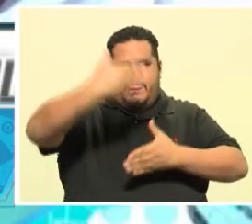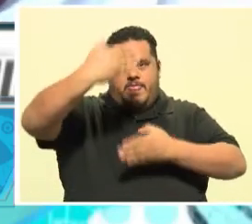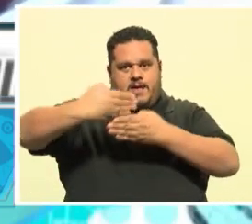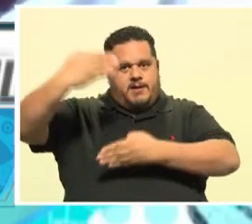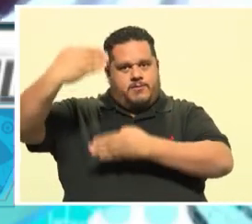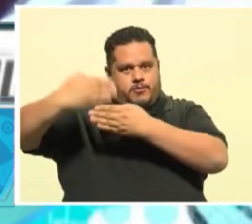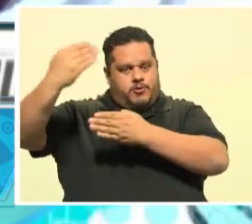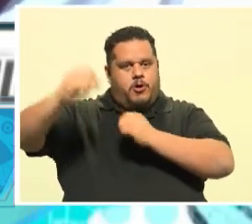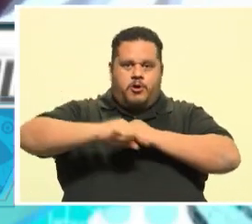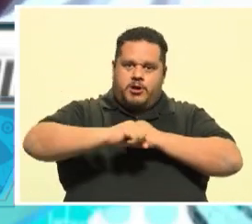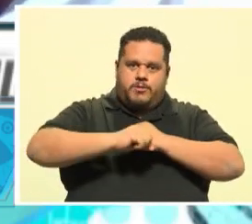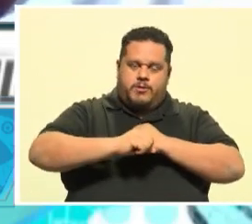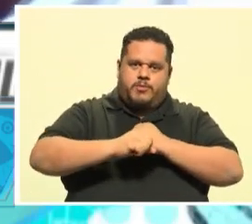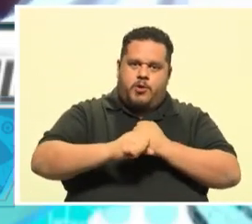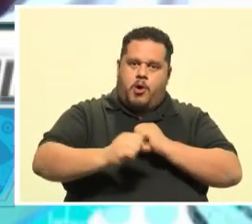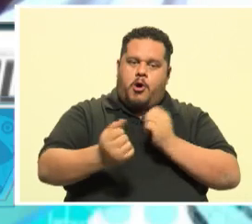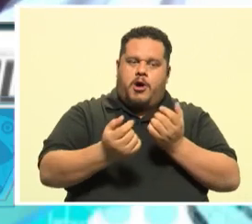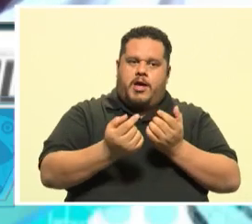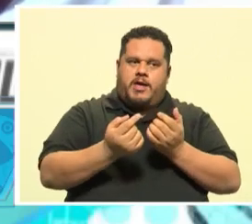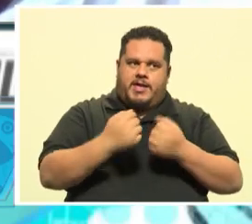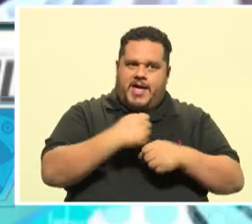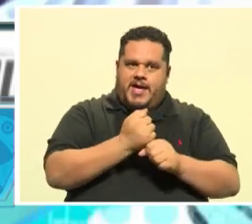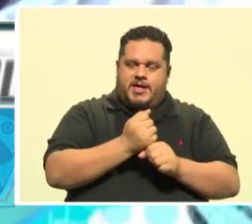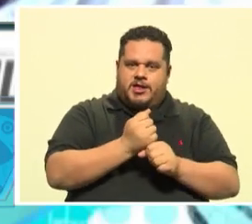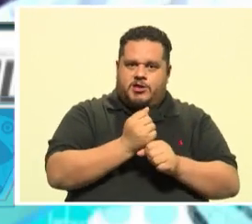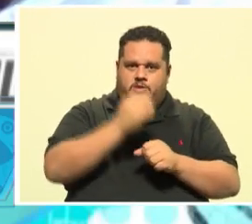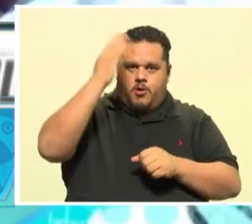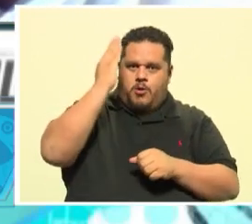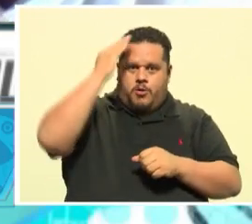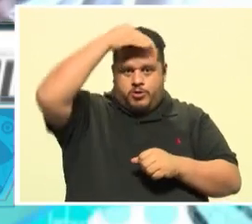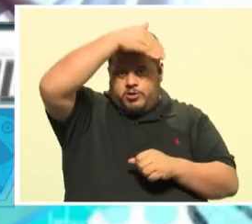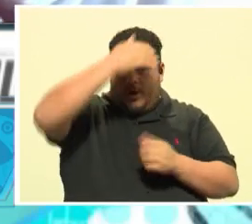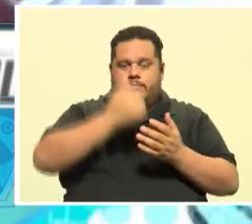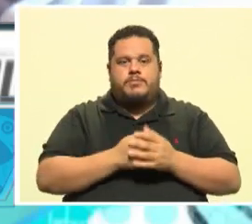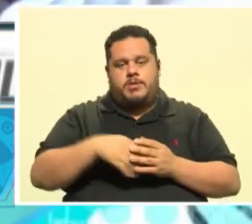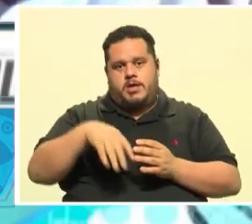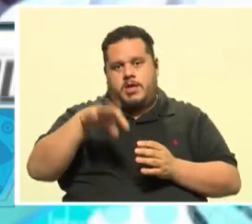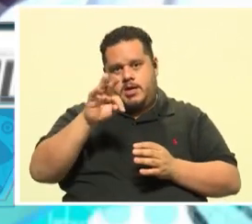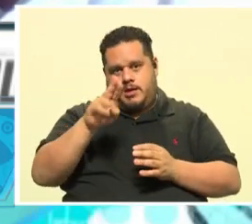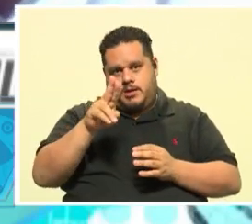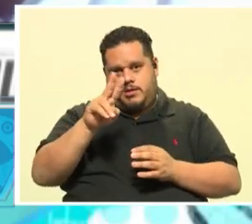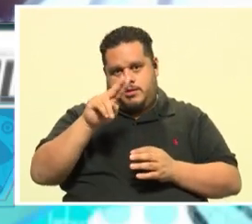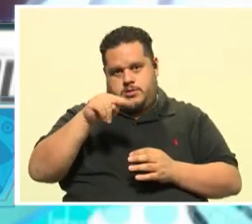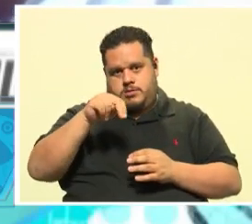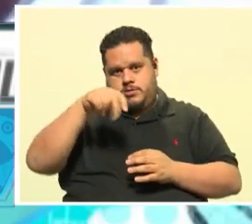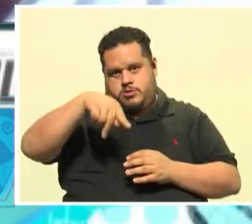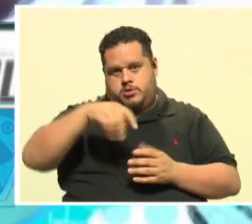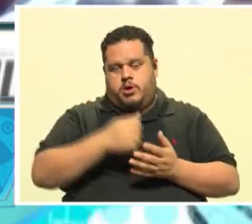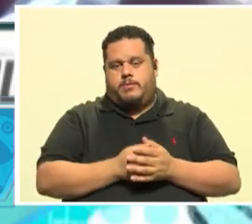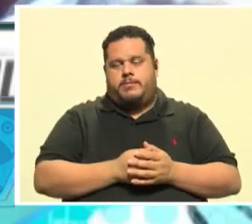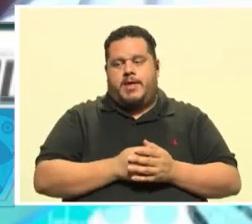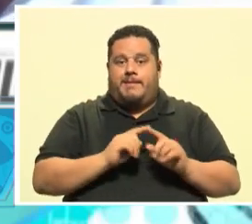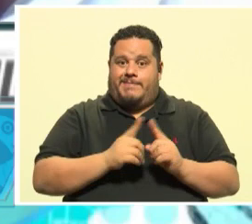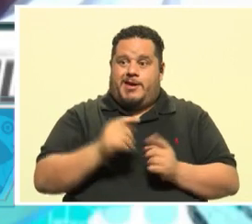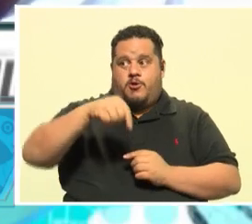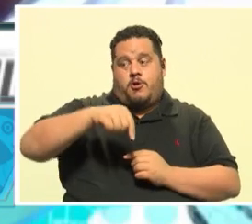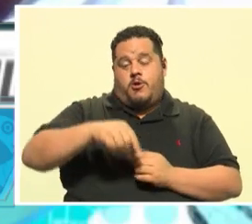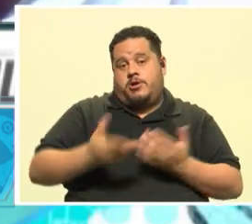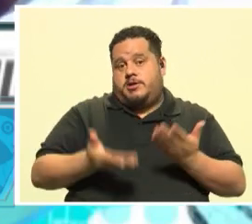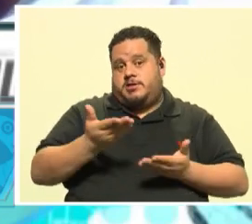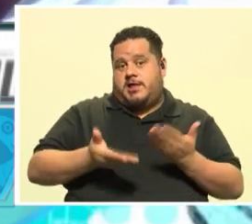personas. La colonia se llama Nueva Capital porque fue un nuevo poblamiento de personas que quedaron sin vivienda por el huracán Miche. En